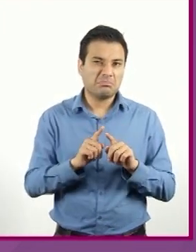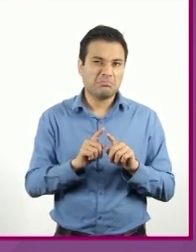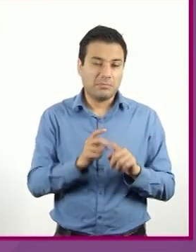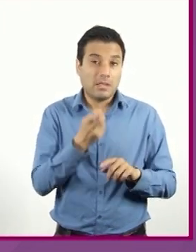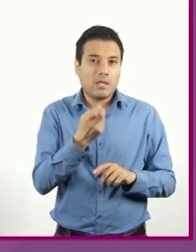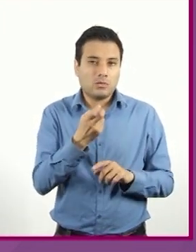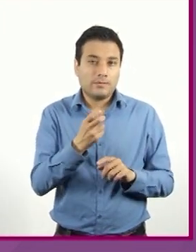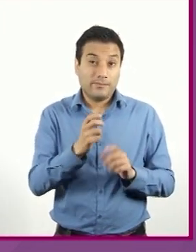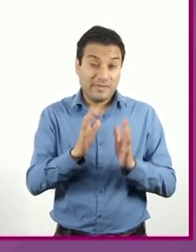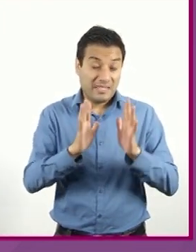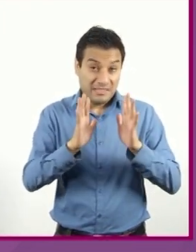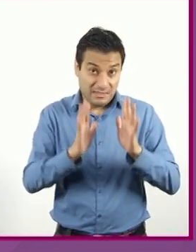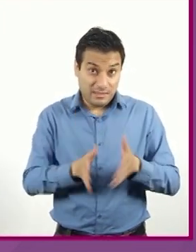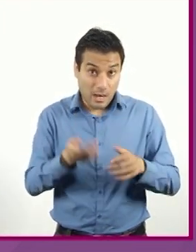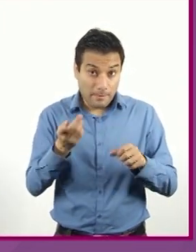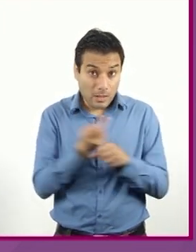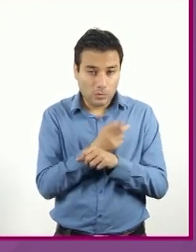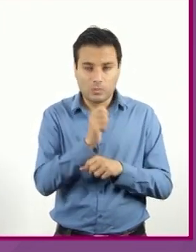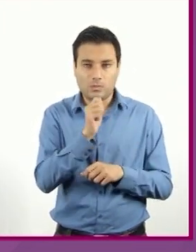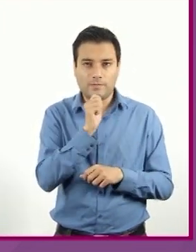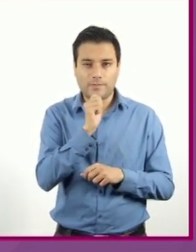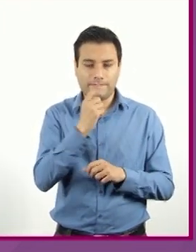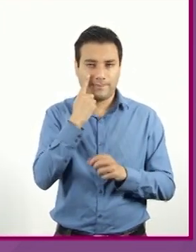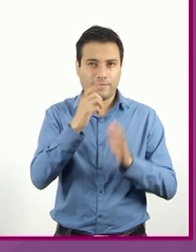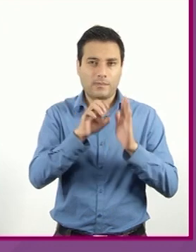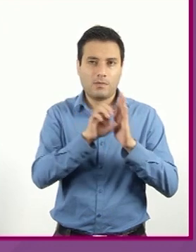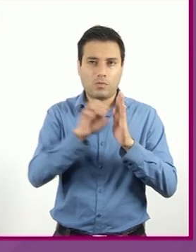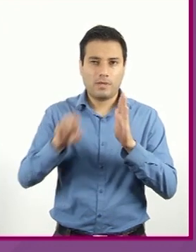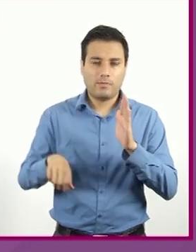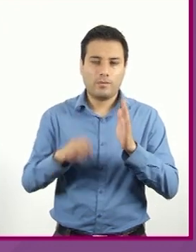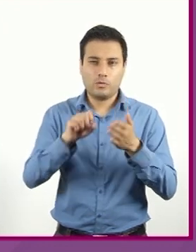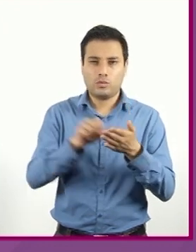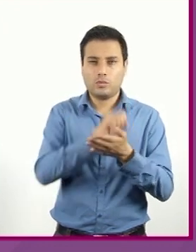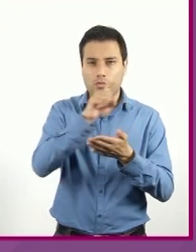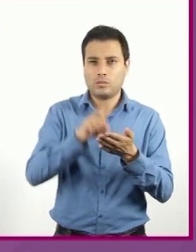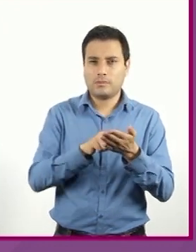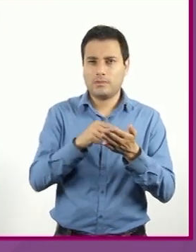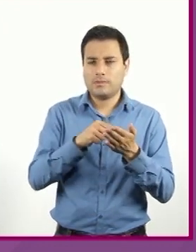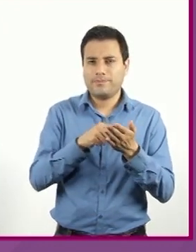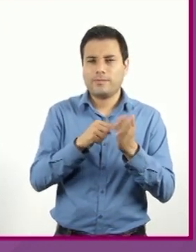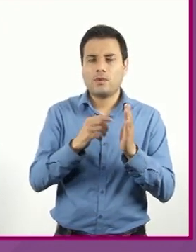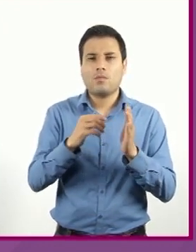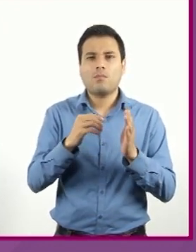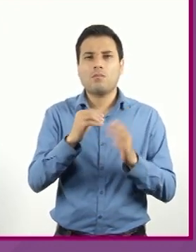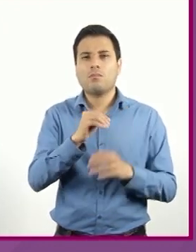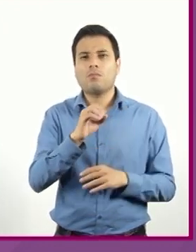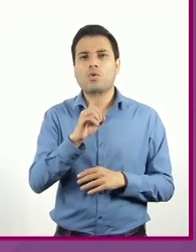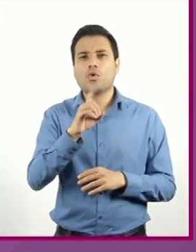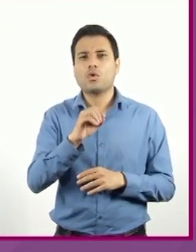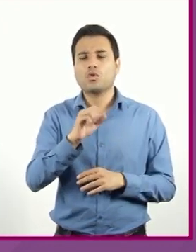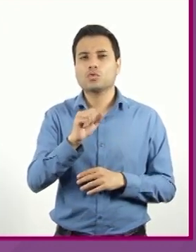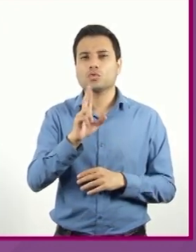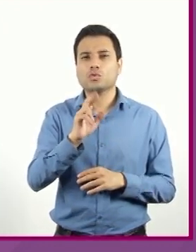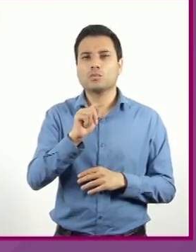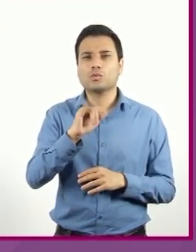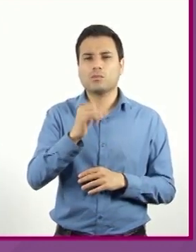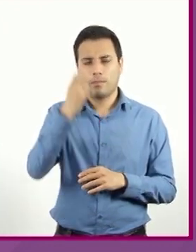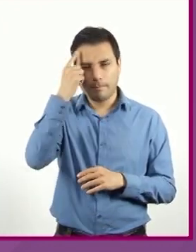acciones posibles. En los formularios, el modo subjuntivo se emplea para expresar una orden o